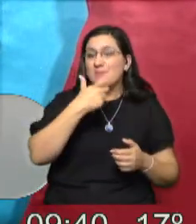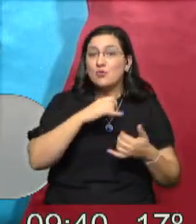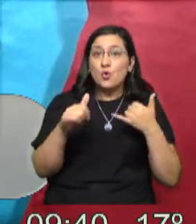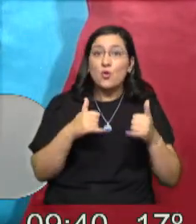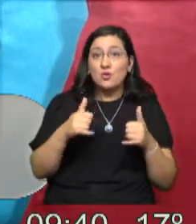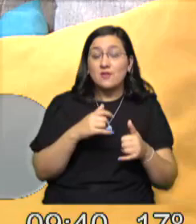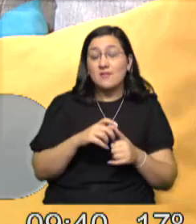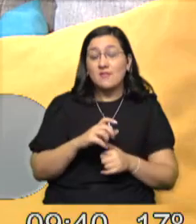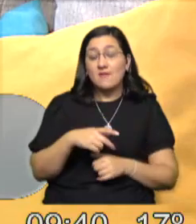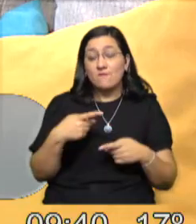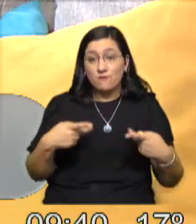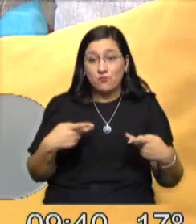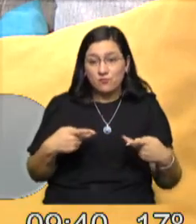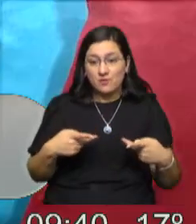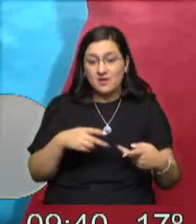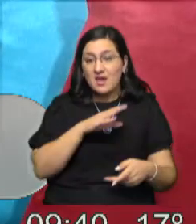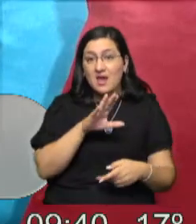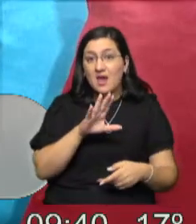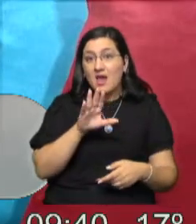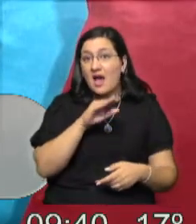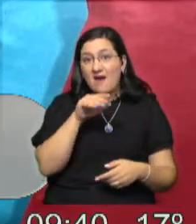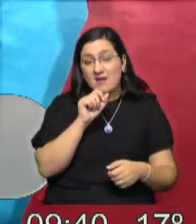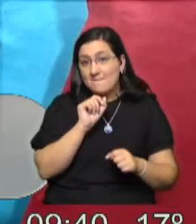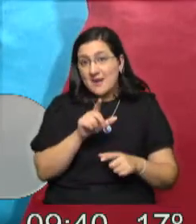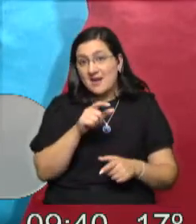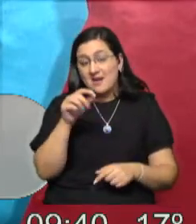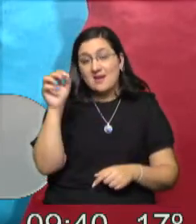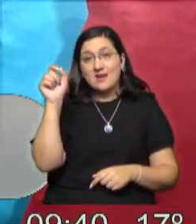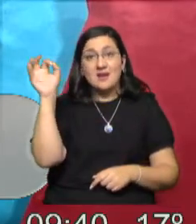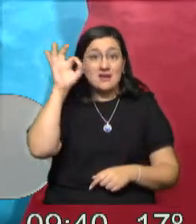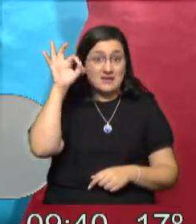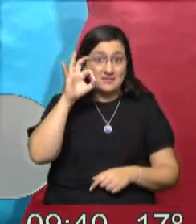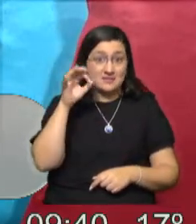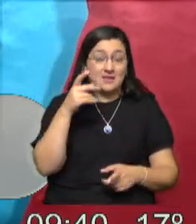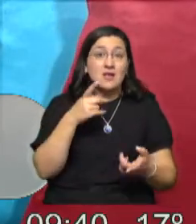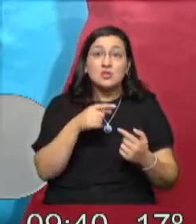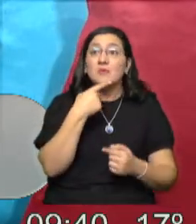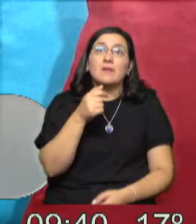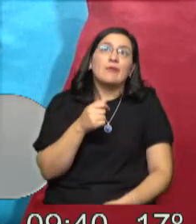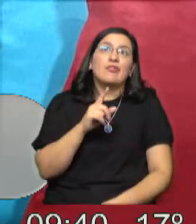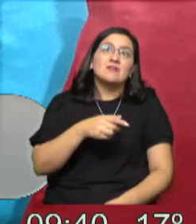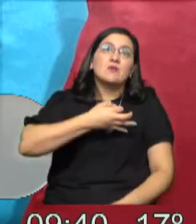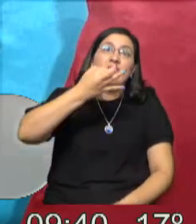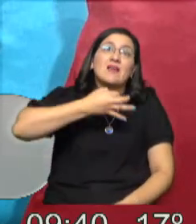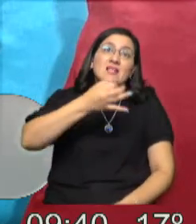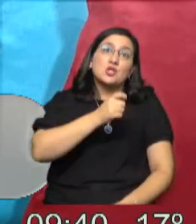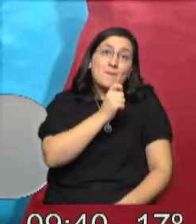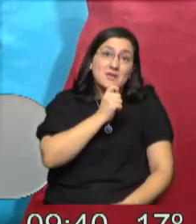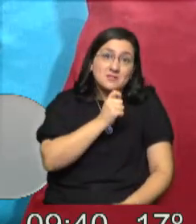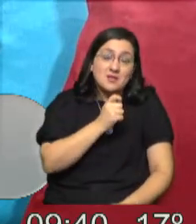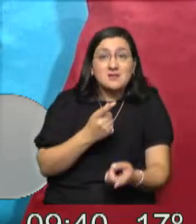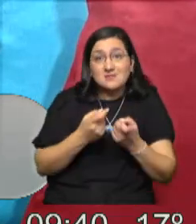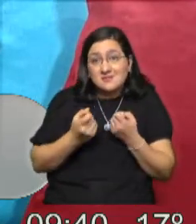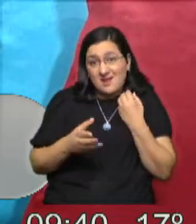hablan mal. Para ellos exponerse frente a una conferencia de prensa cuando les toque o algo, exacto, también es un desafío. ¿Hay un